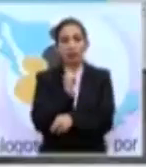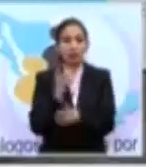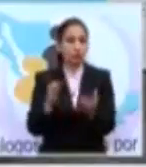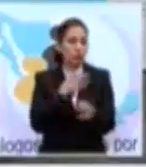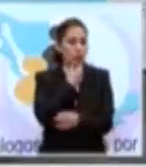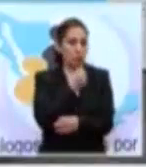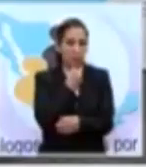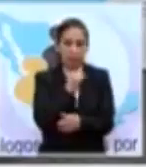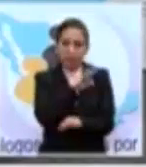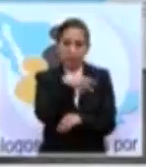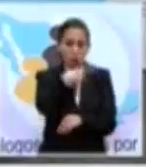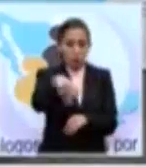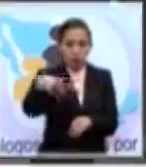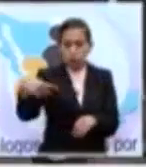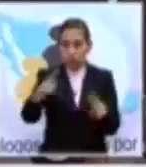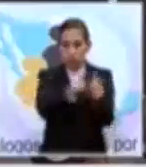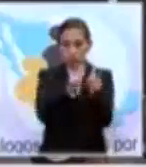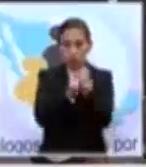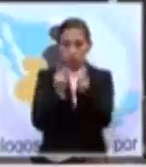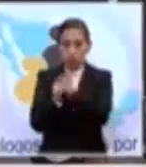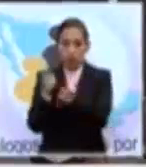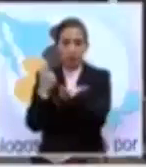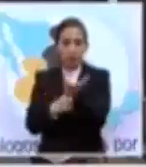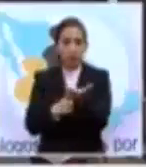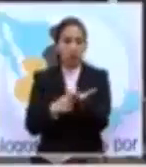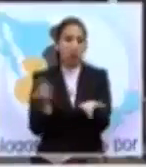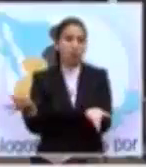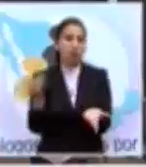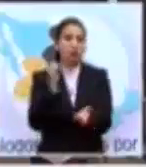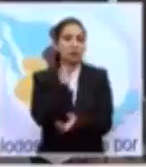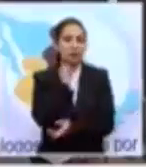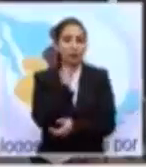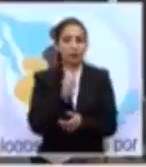partidos que integran el Senado.